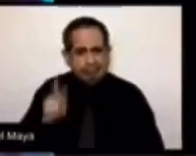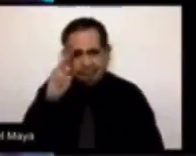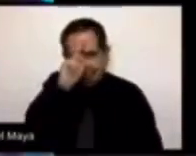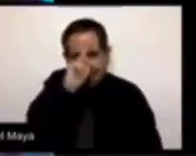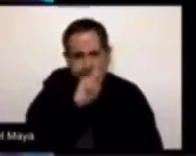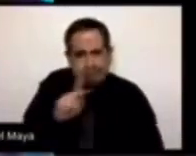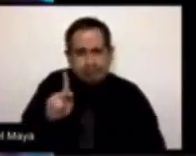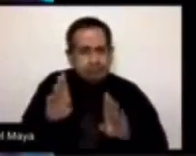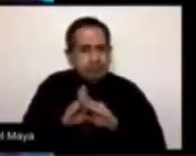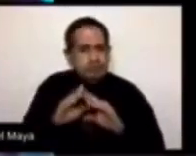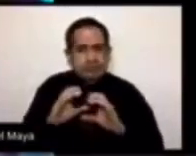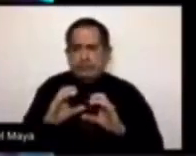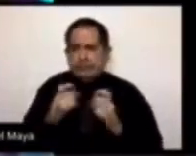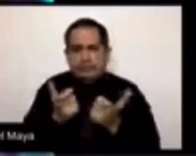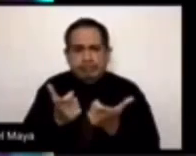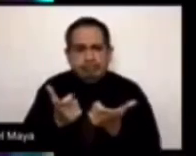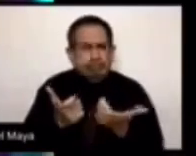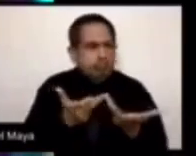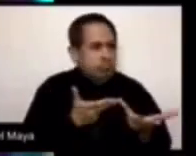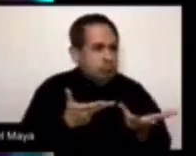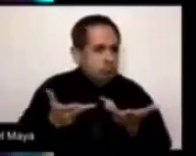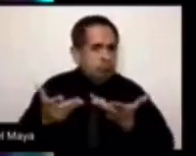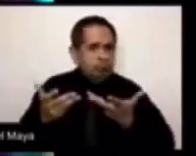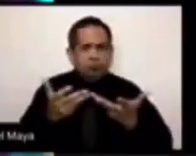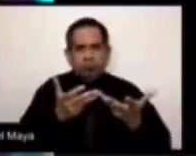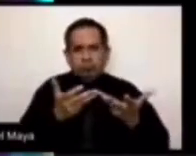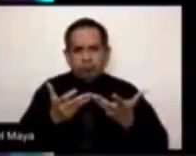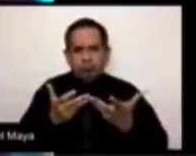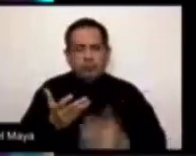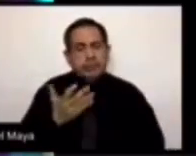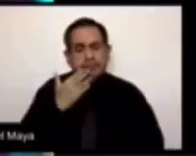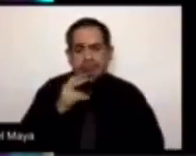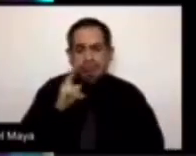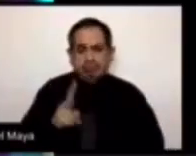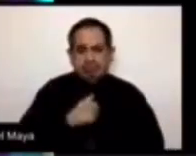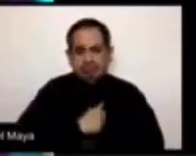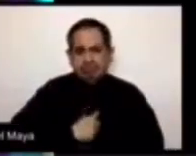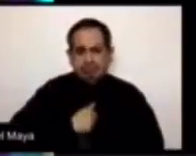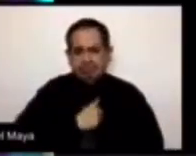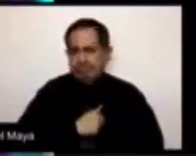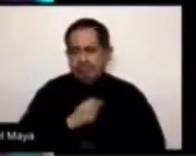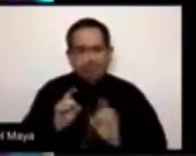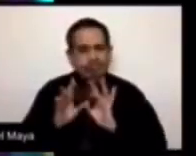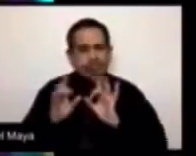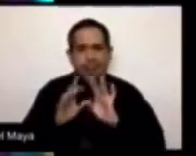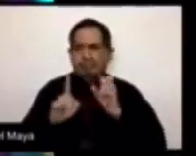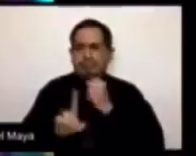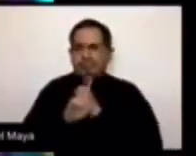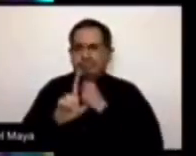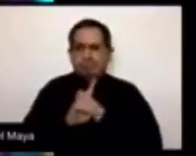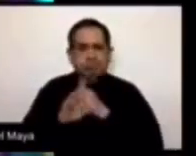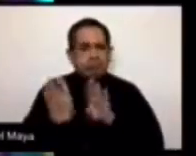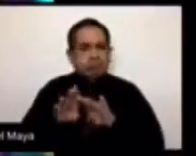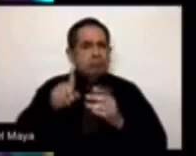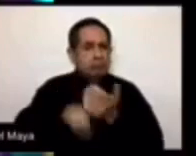como crisis alimentaria. Desafortunadamente, esta crisis ha impactado a quienes laboran en la economía